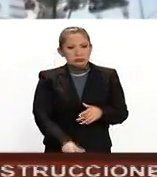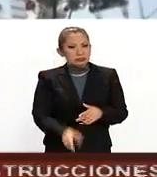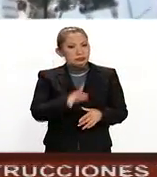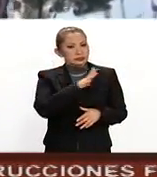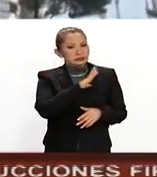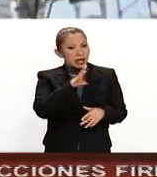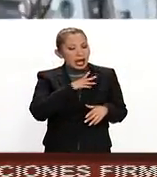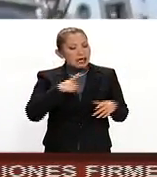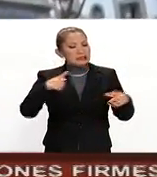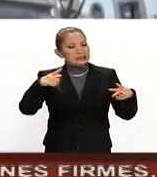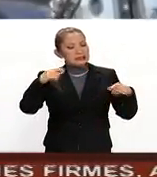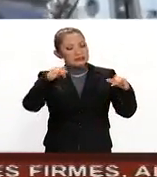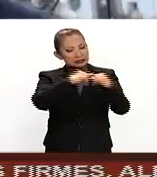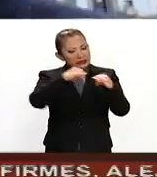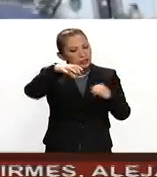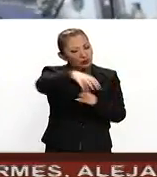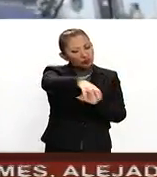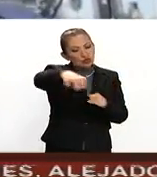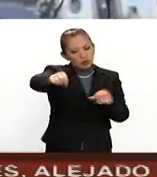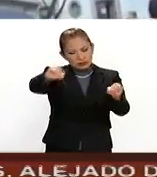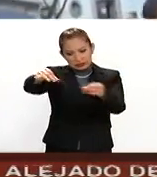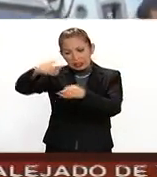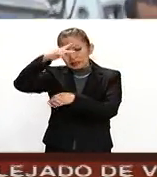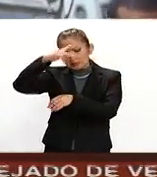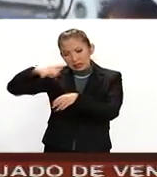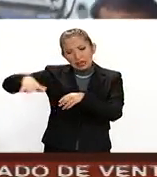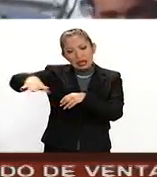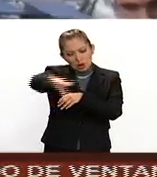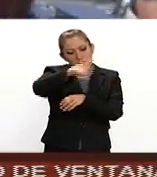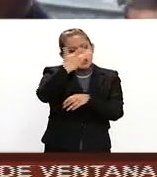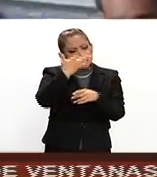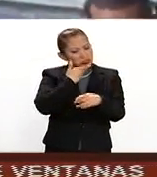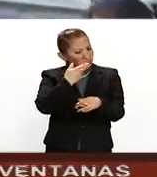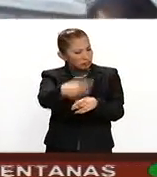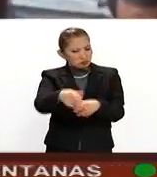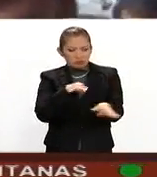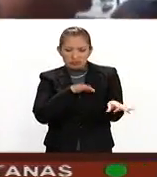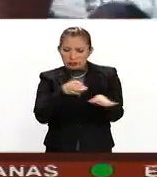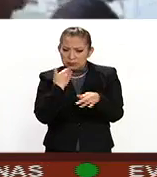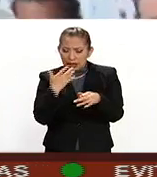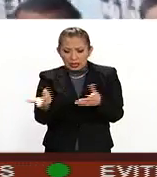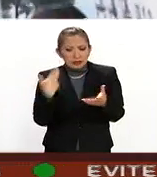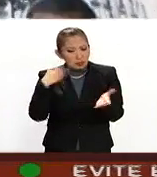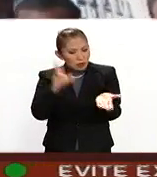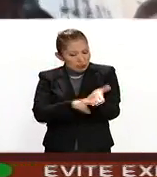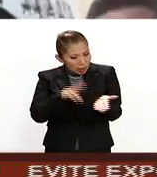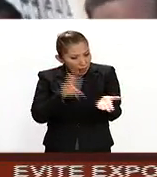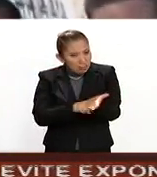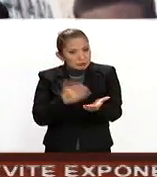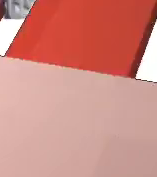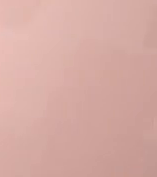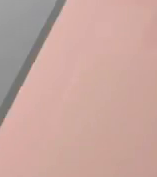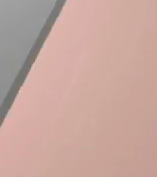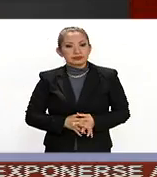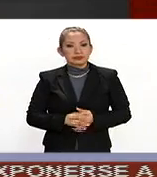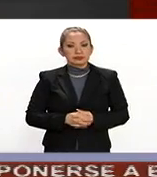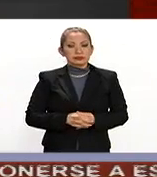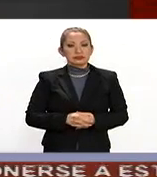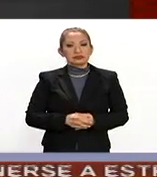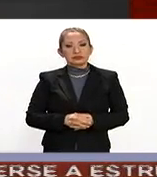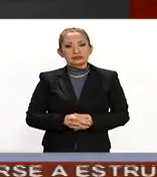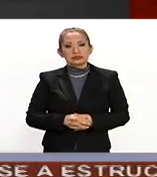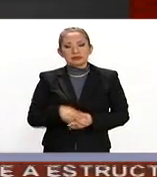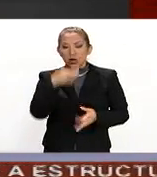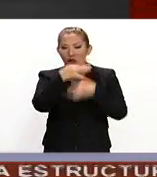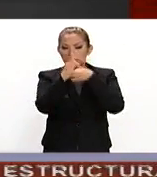hay instituciones en México que hacen bien su trabajo, que lo han validado, que lo han hecho.